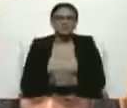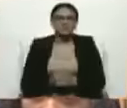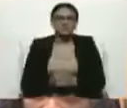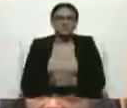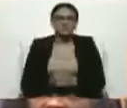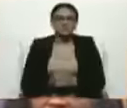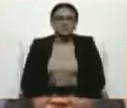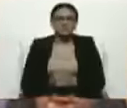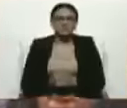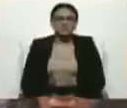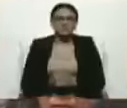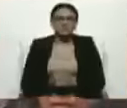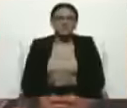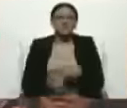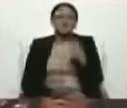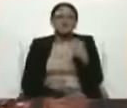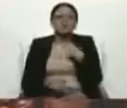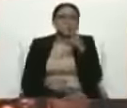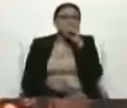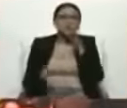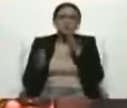No, no estoy metiendo al partido ahí.